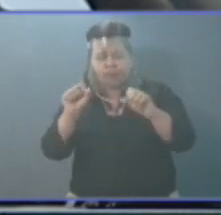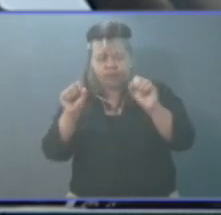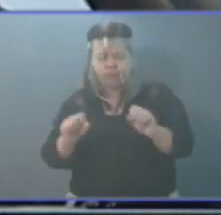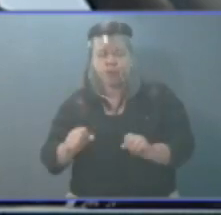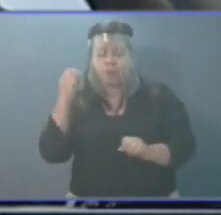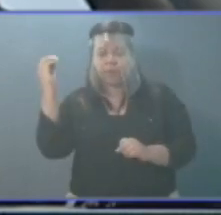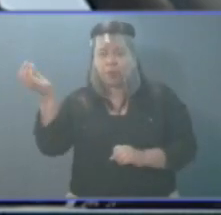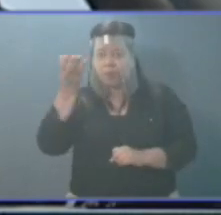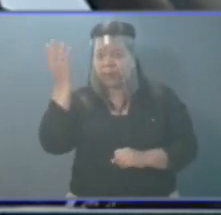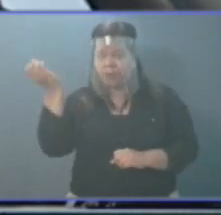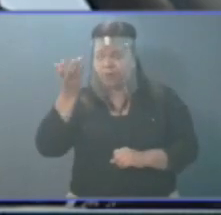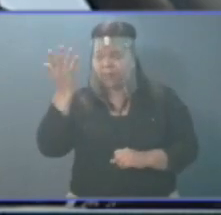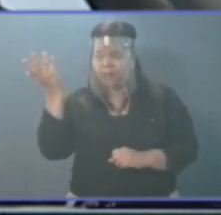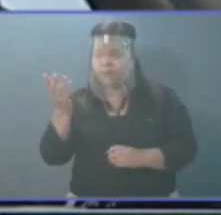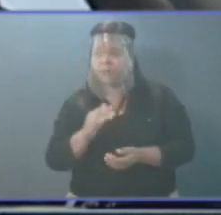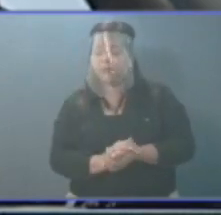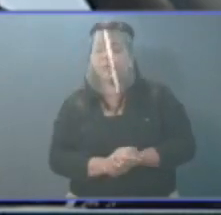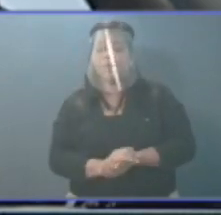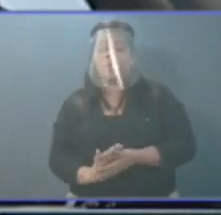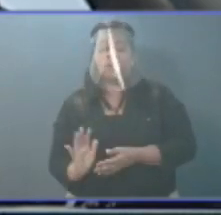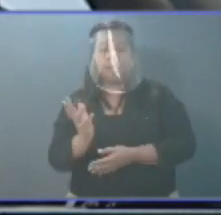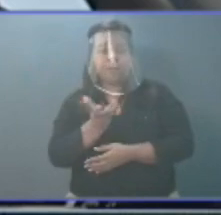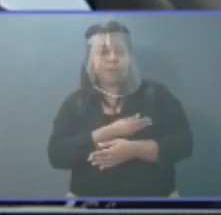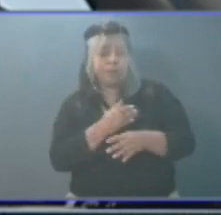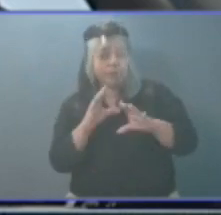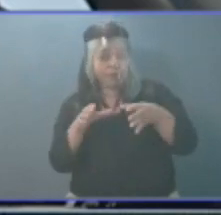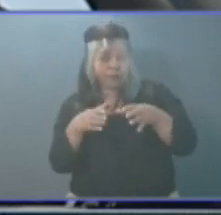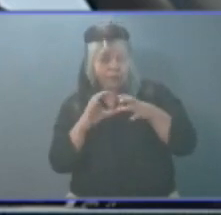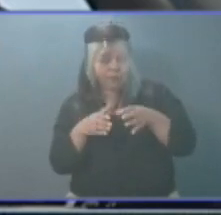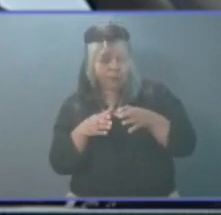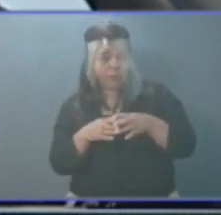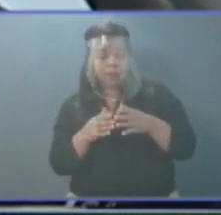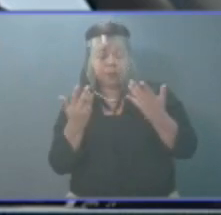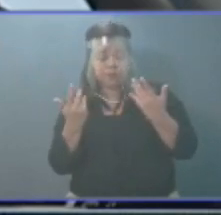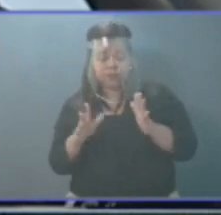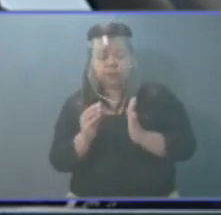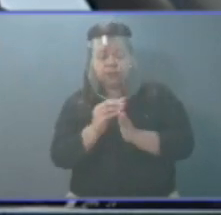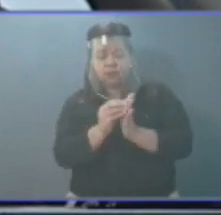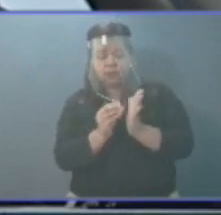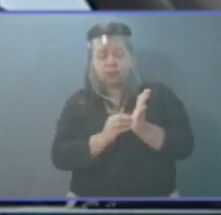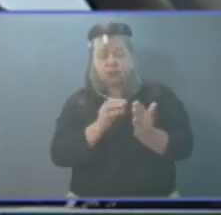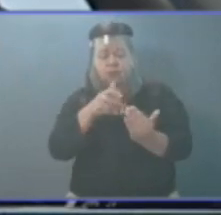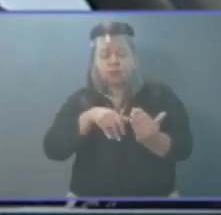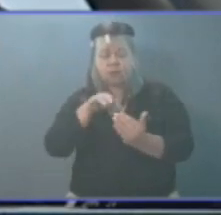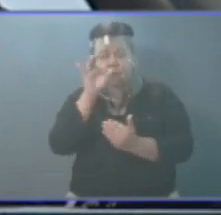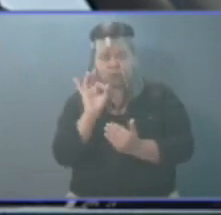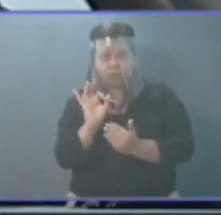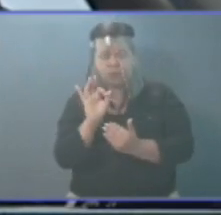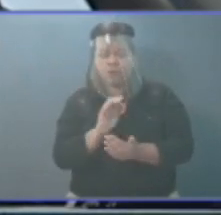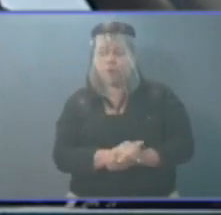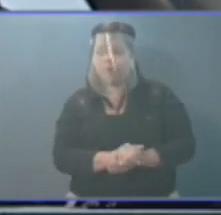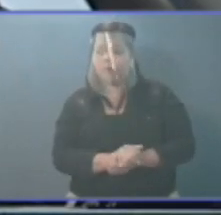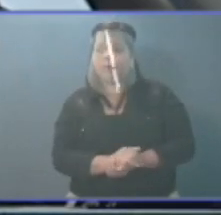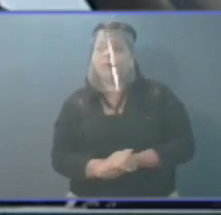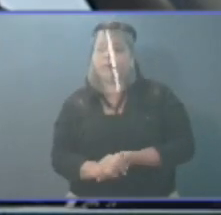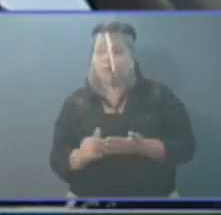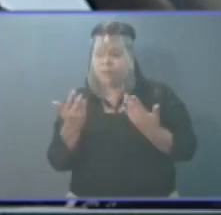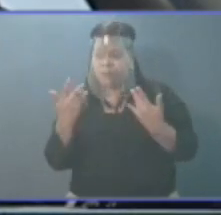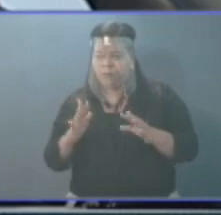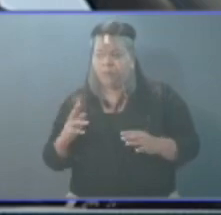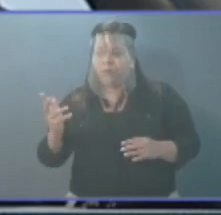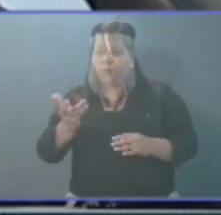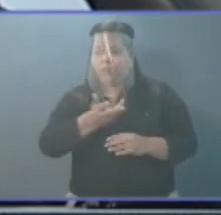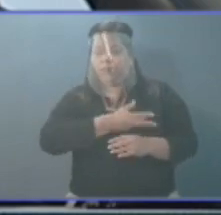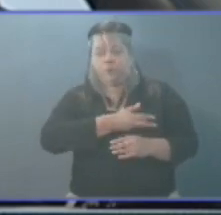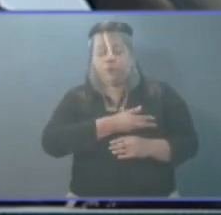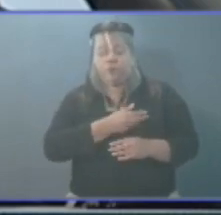emergencia decretada. La comisión analizada, que fue la petición contenida en el expediente antecitado, y tomando en consideración que